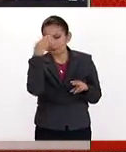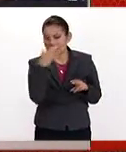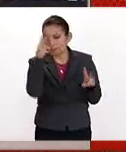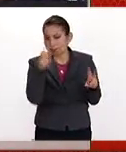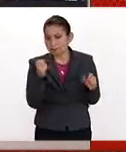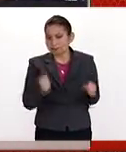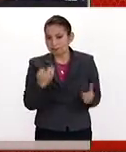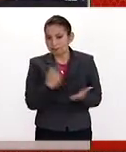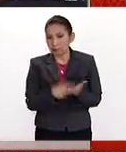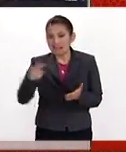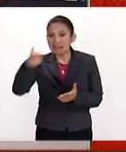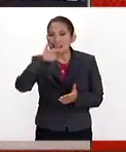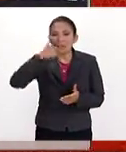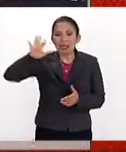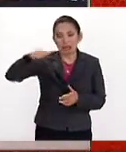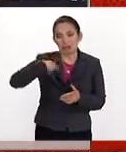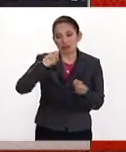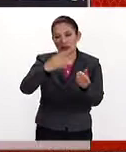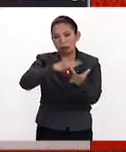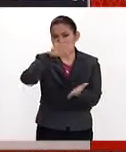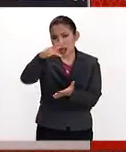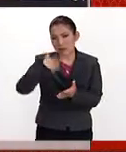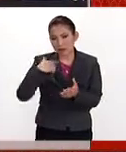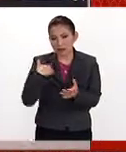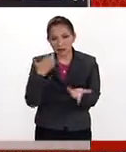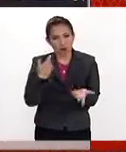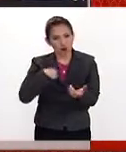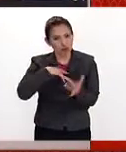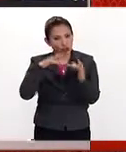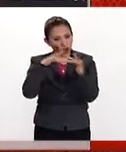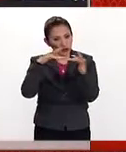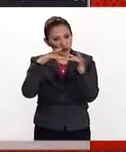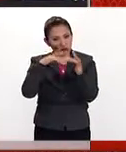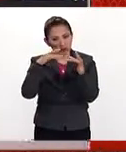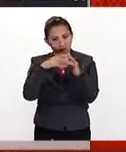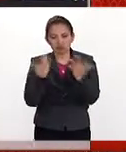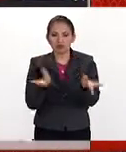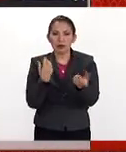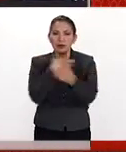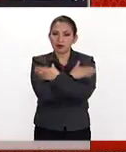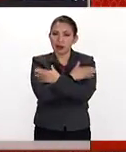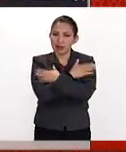temas de seguridad allá en Londres. Te agradecemos mucho que hayas estado con nosotros vía Skype. Un fuerte